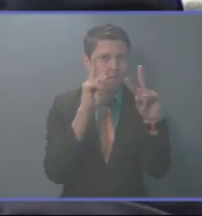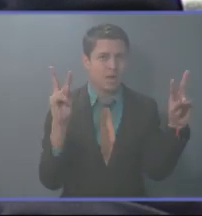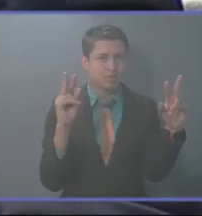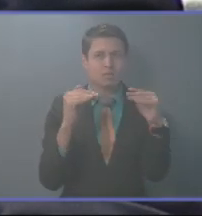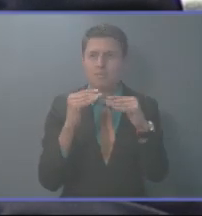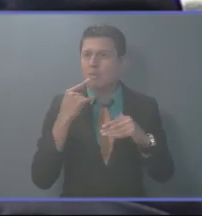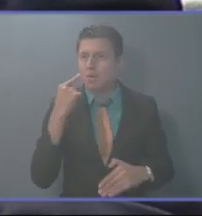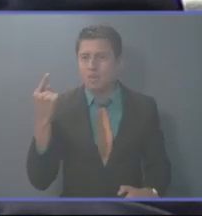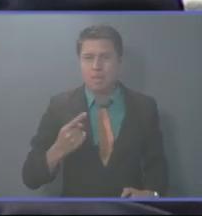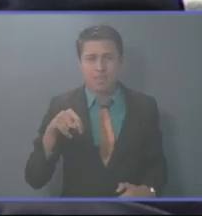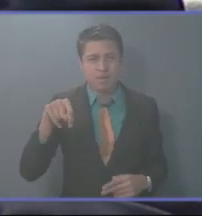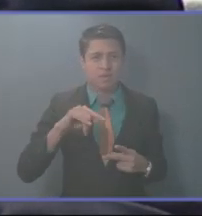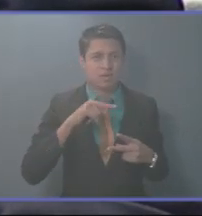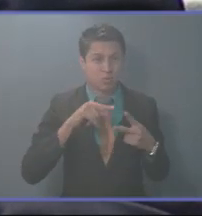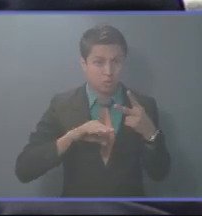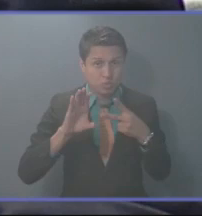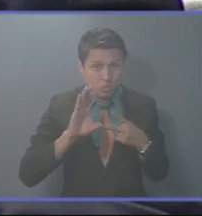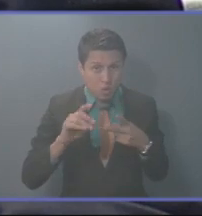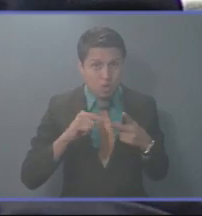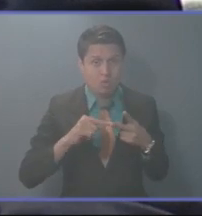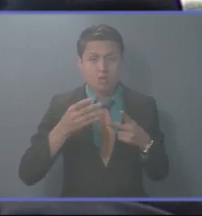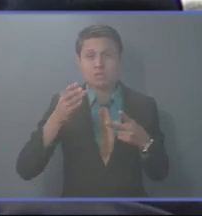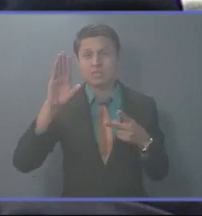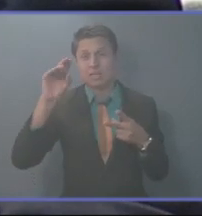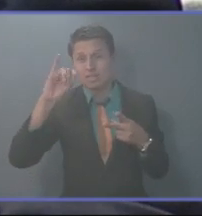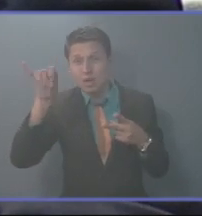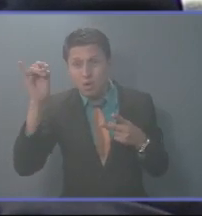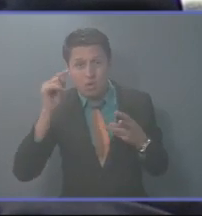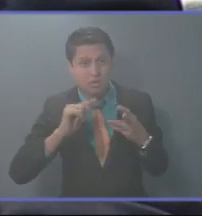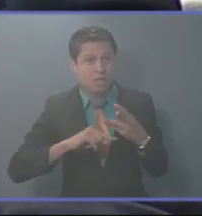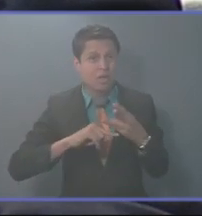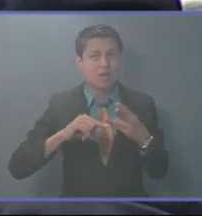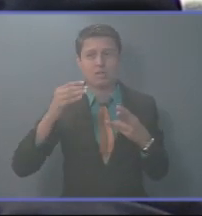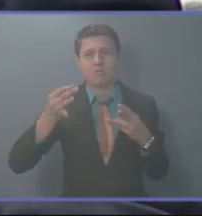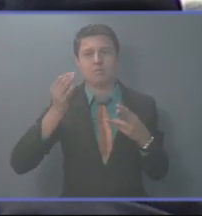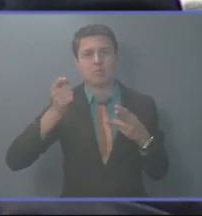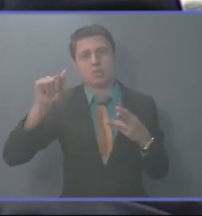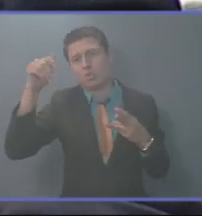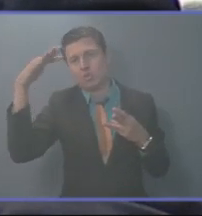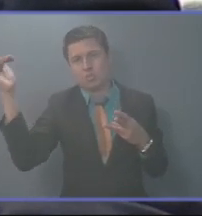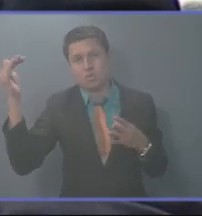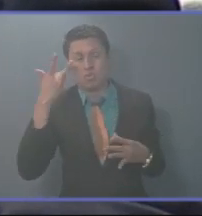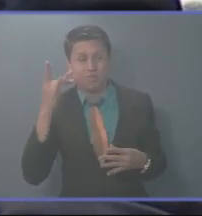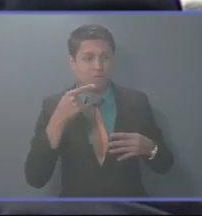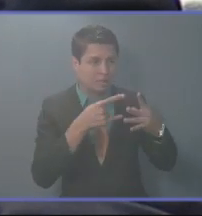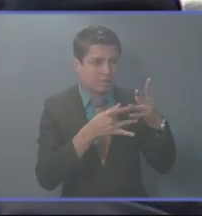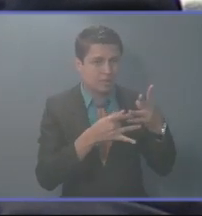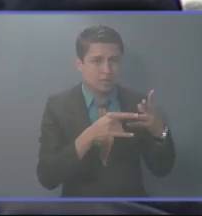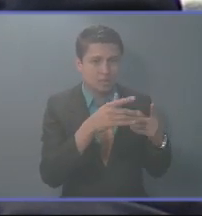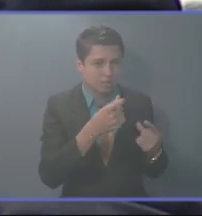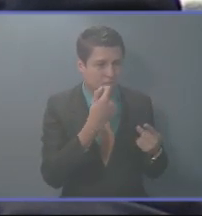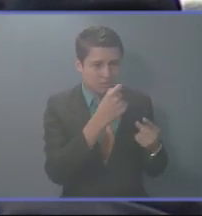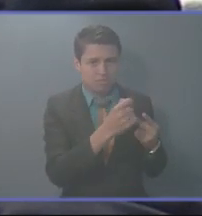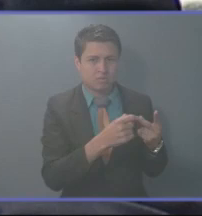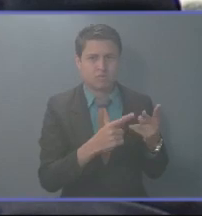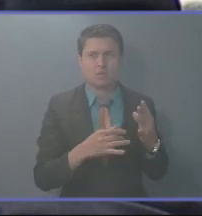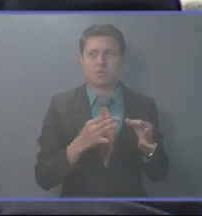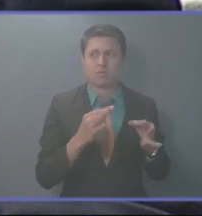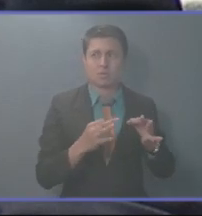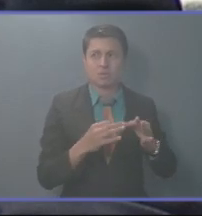el principio de seguridad jurídica, pues una lista de casos exceptuados del beneficio de la